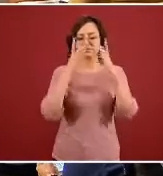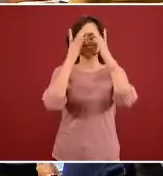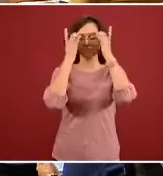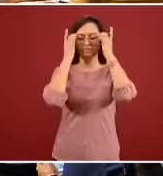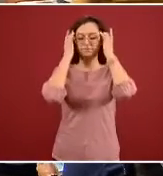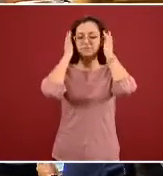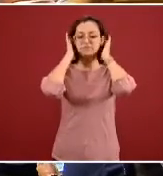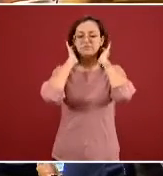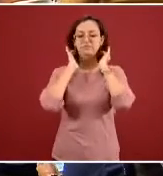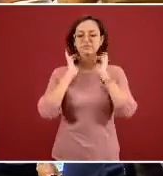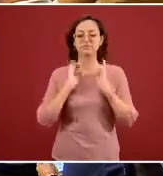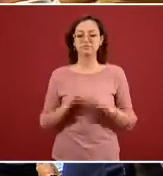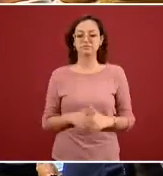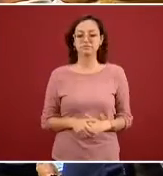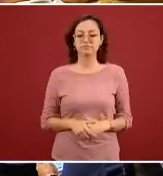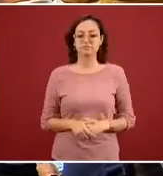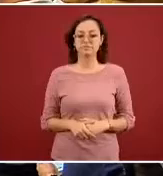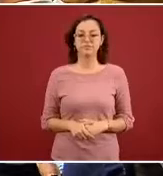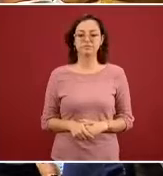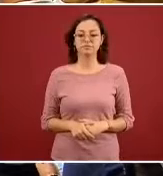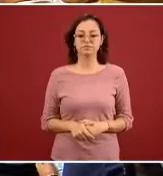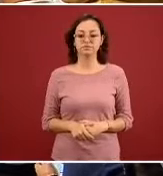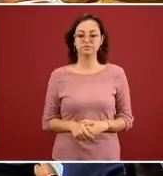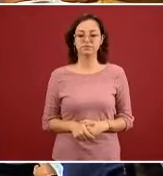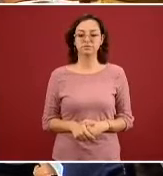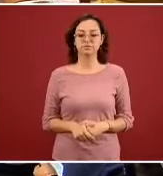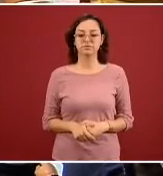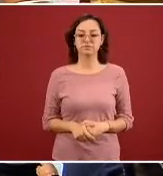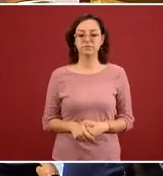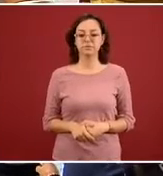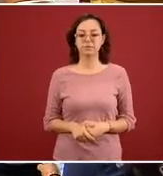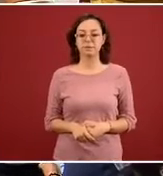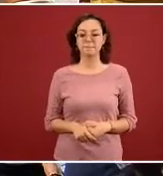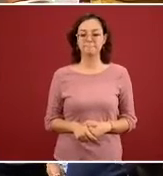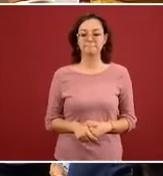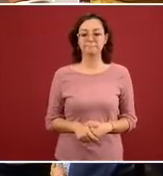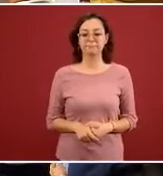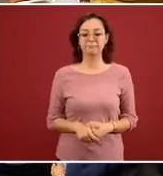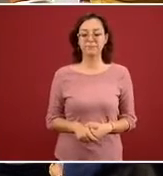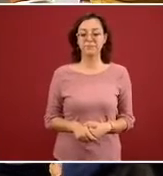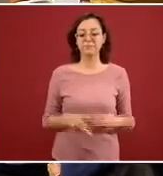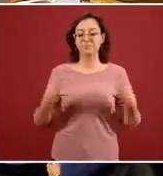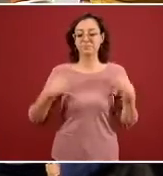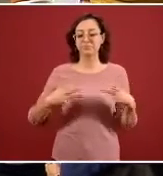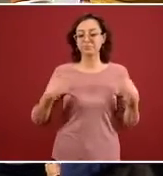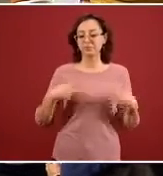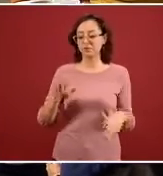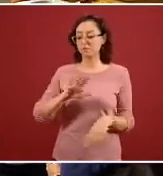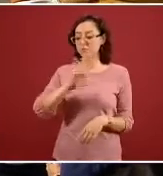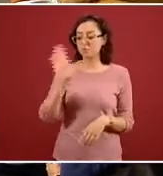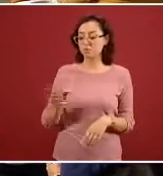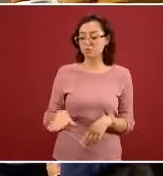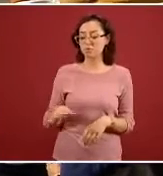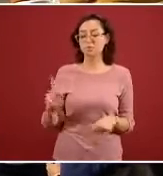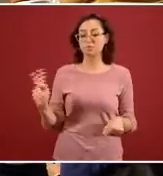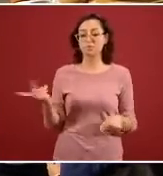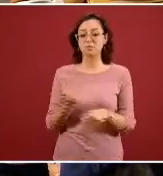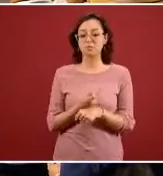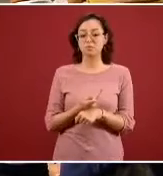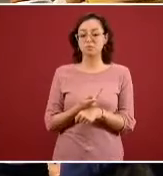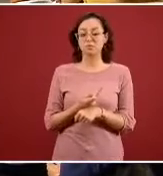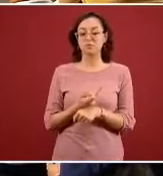Dos medidas de la consecuencia de la pérdida de la vida. Una es la tasa